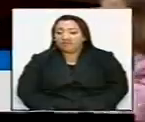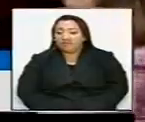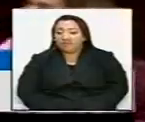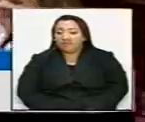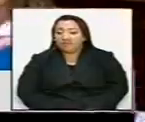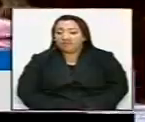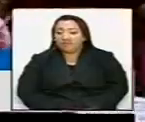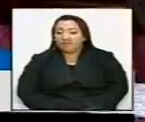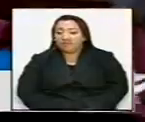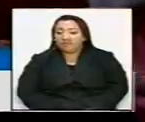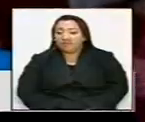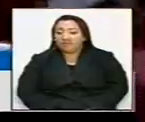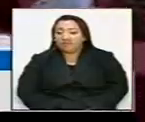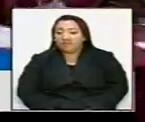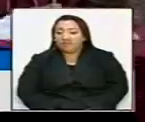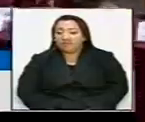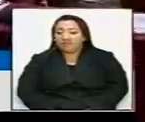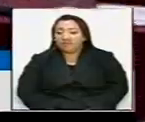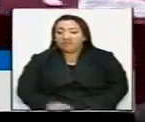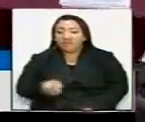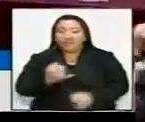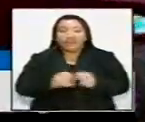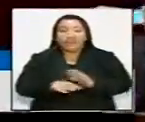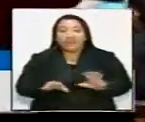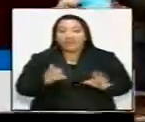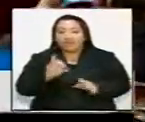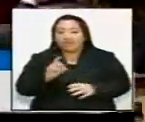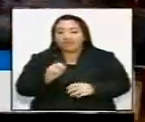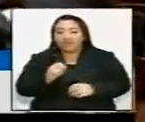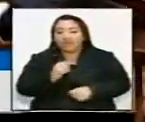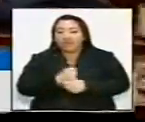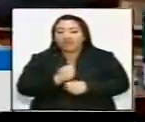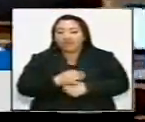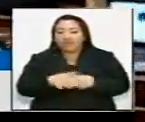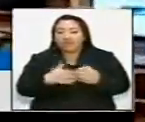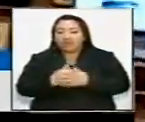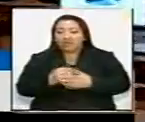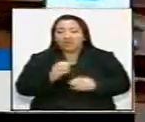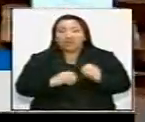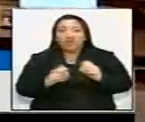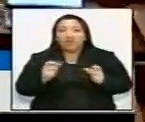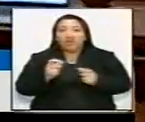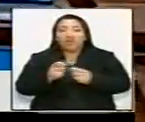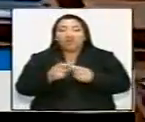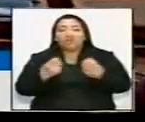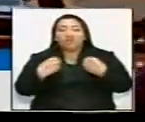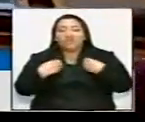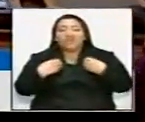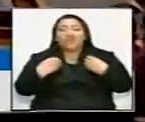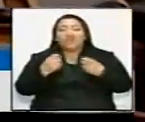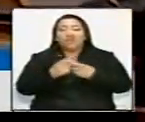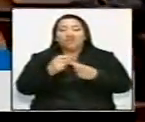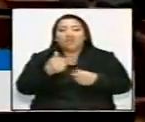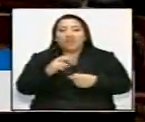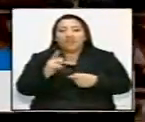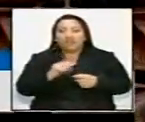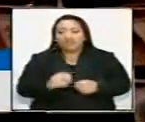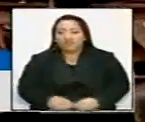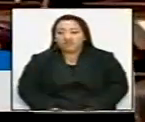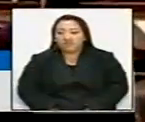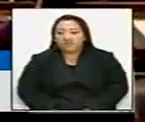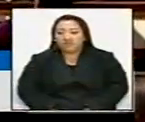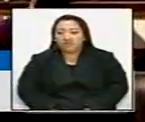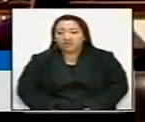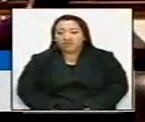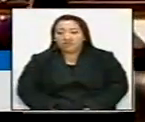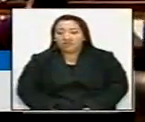De esta manera finaliza este foro de competitividad y productividad organizado por el despacho de la señora congresista Mercedes Arauz